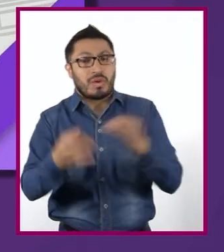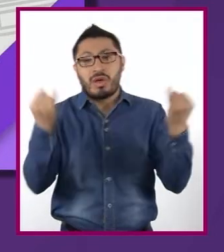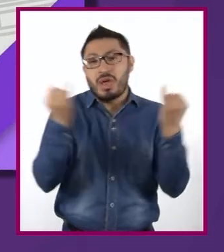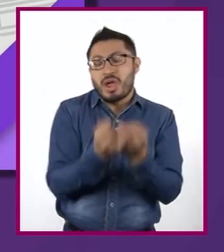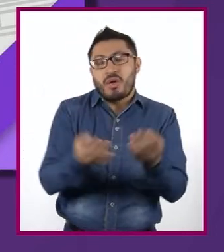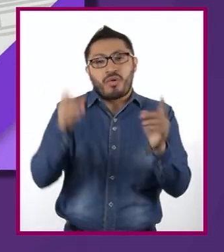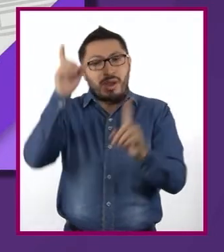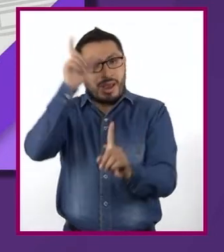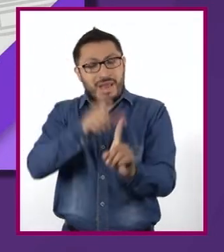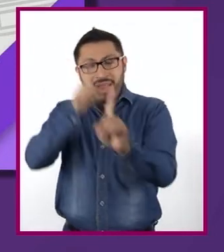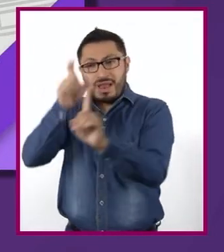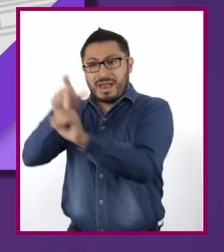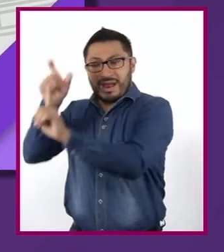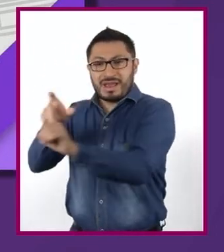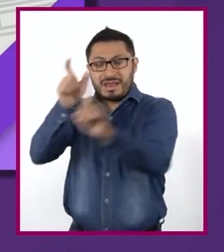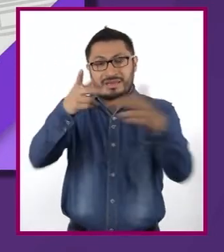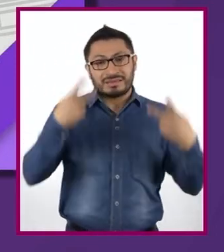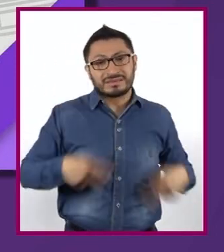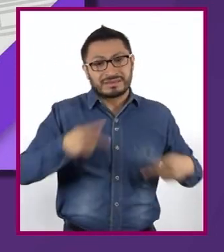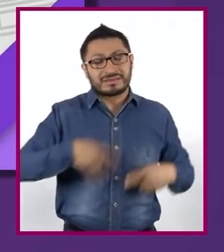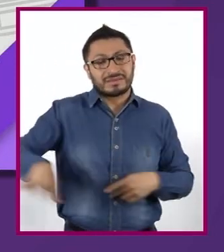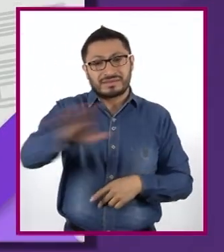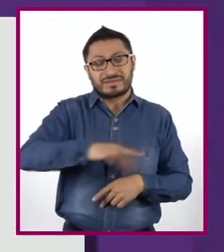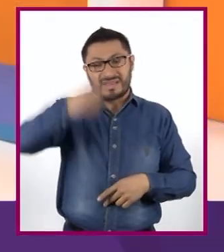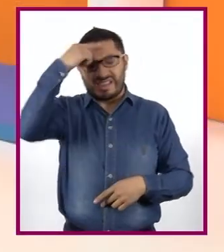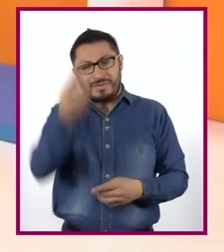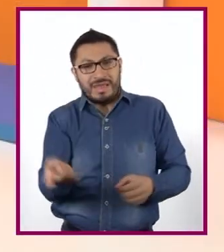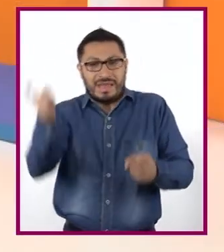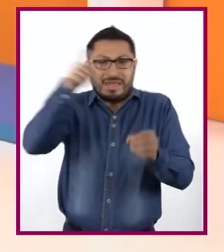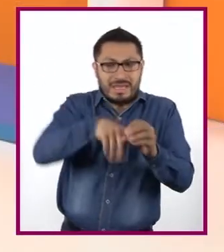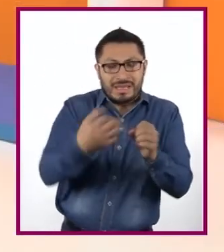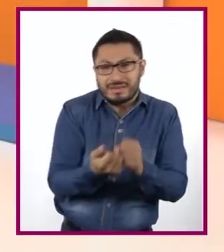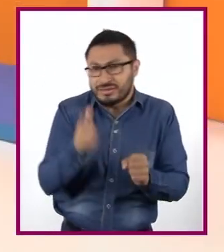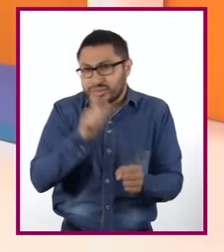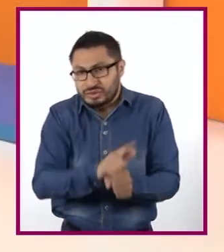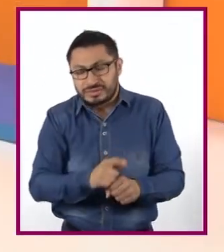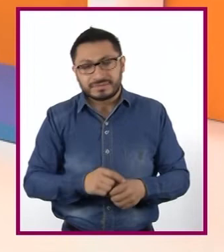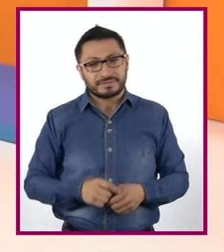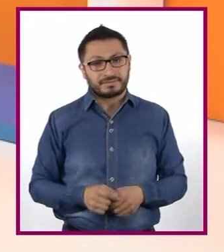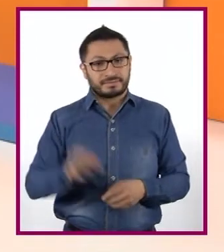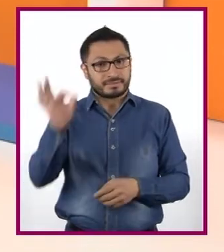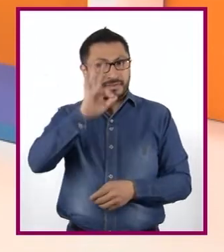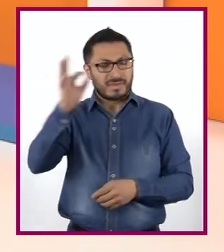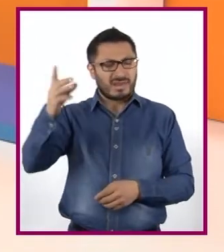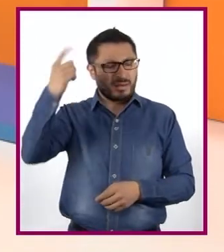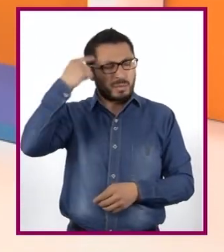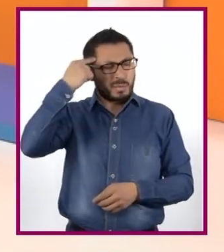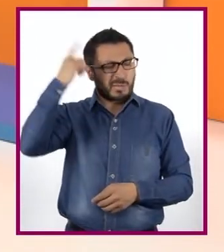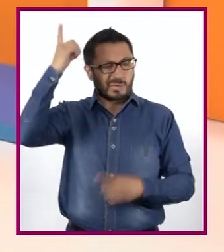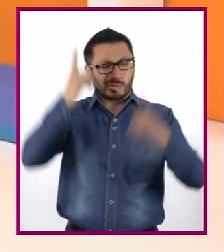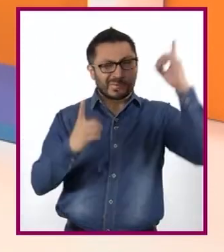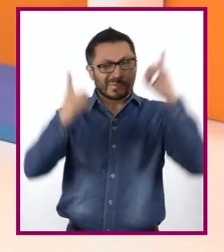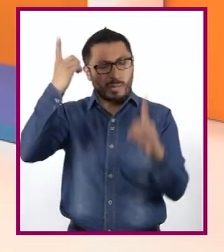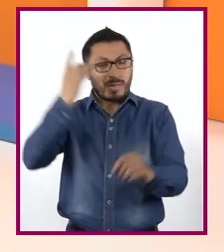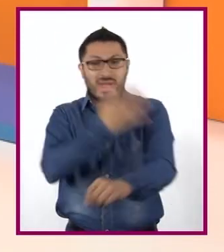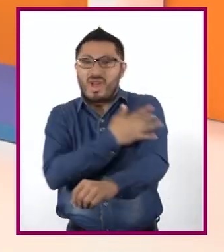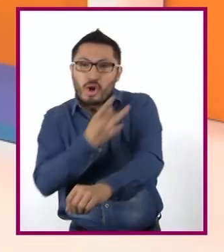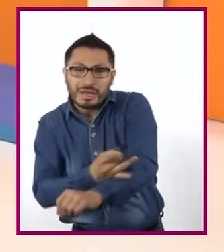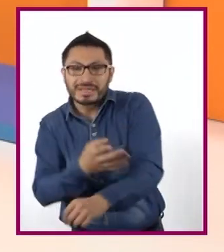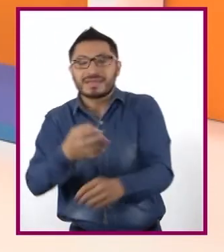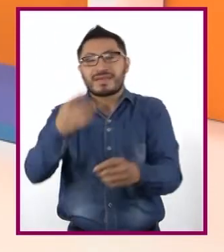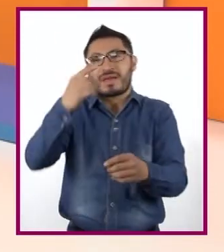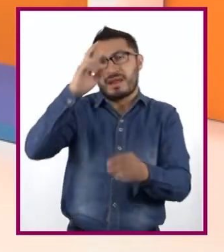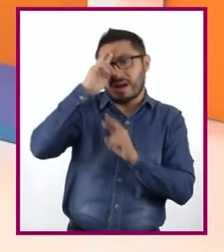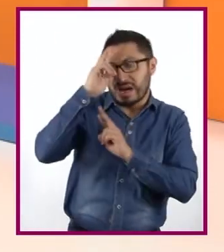otras personas para relacionarse con su entorno. Podríamos preguntarnos si la honestidad, el